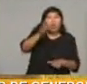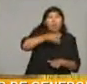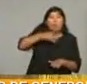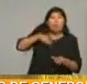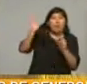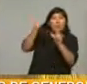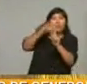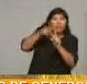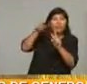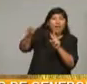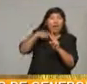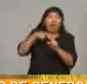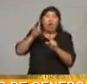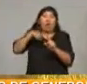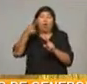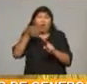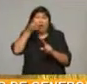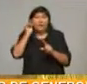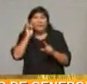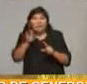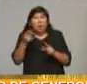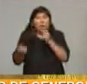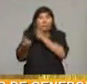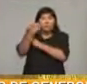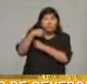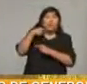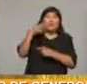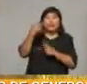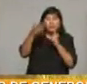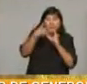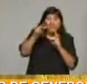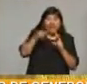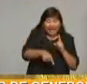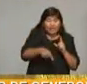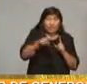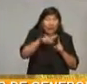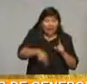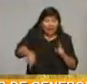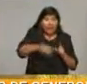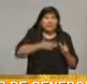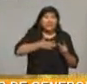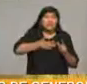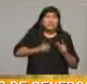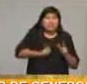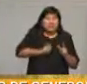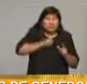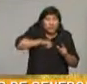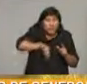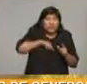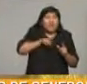nos parece también de gran importancia porque probablemente estos niños si no resuelven estas situaciones puedan